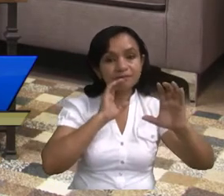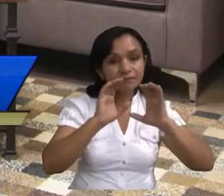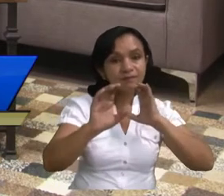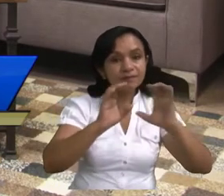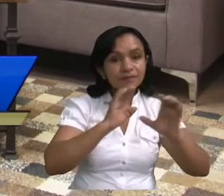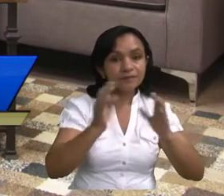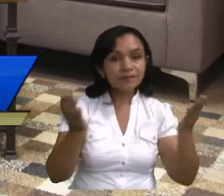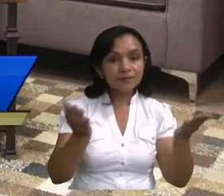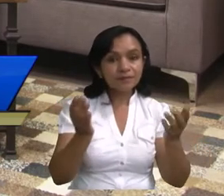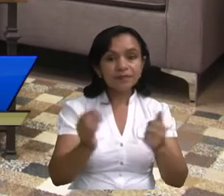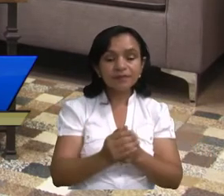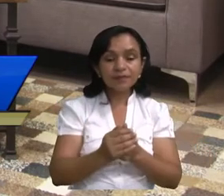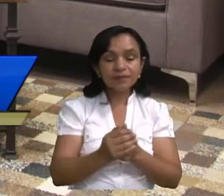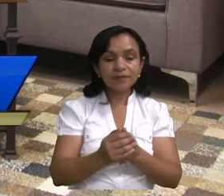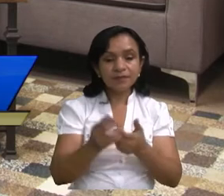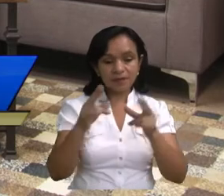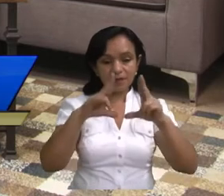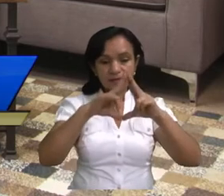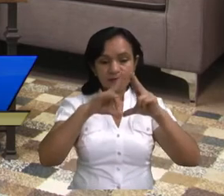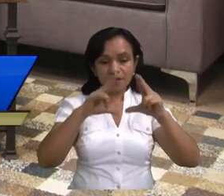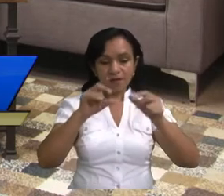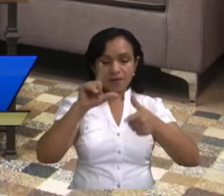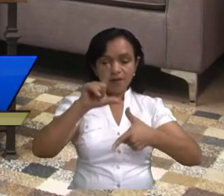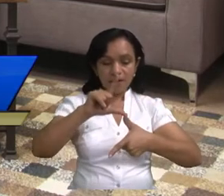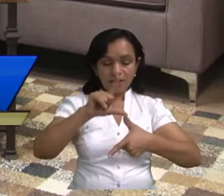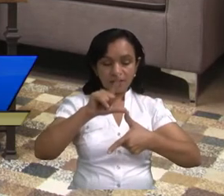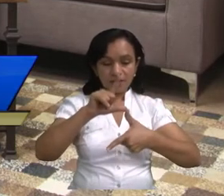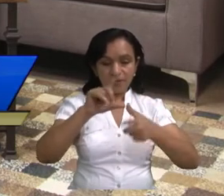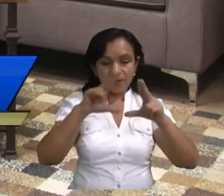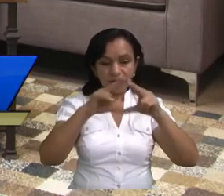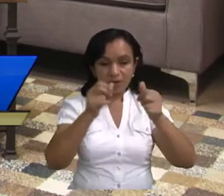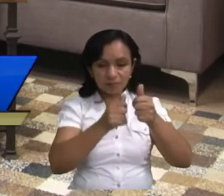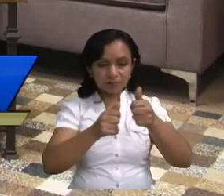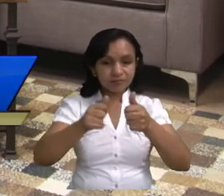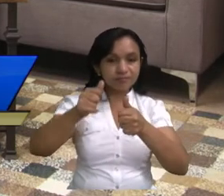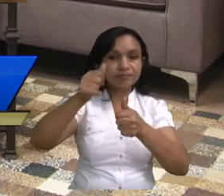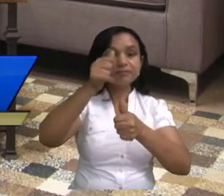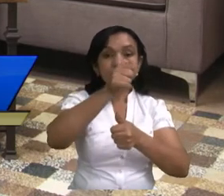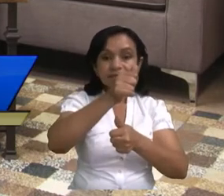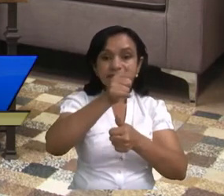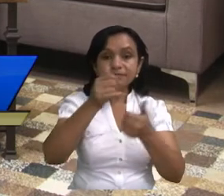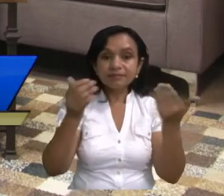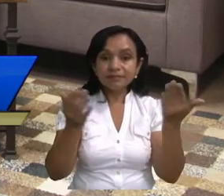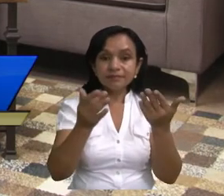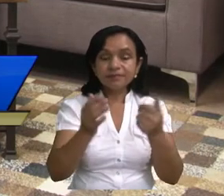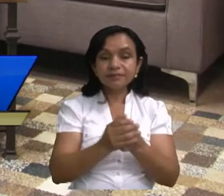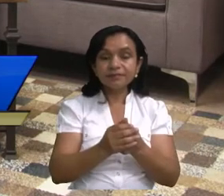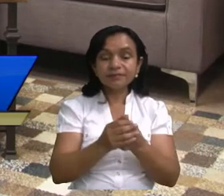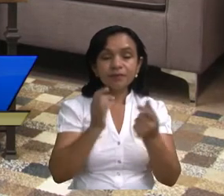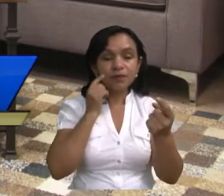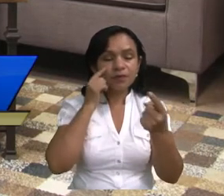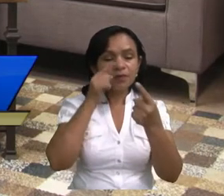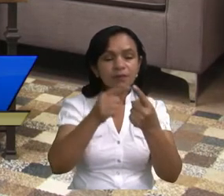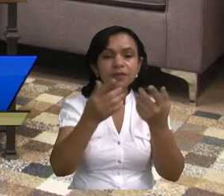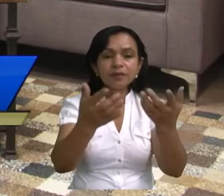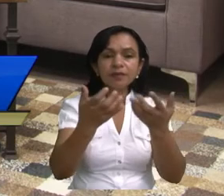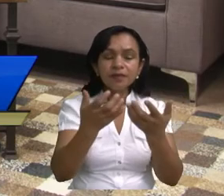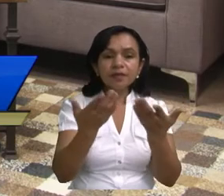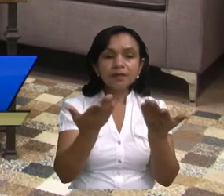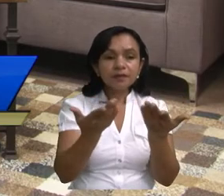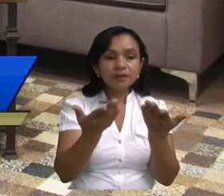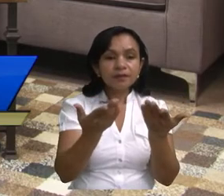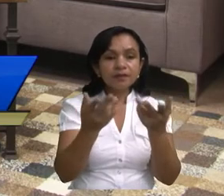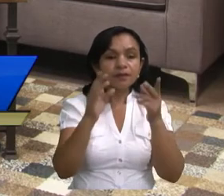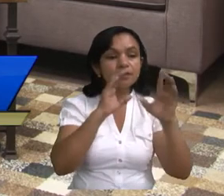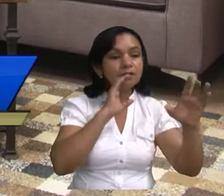que eso también nos va a posicionar a nivel de Latinoamérica, porque en principio uno de los objetivos es certificar competencias de